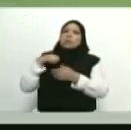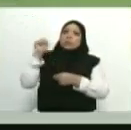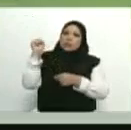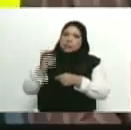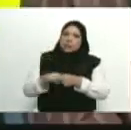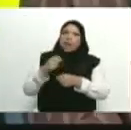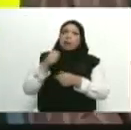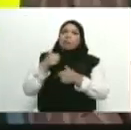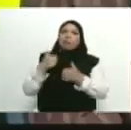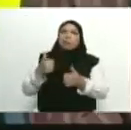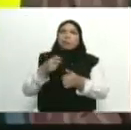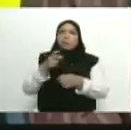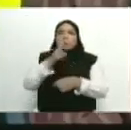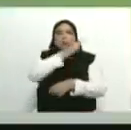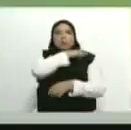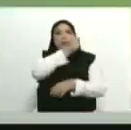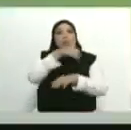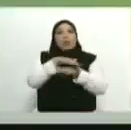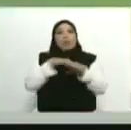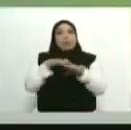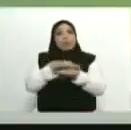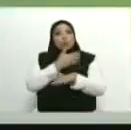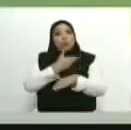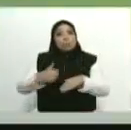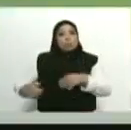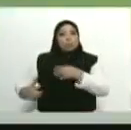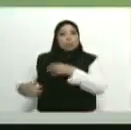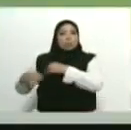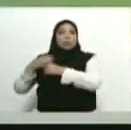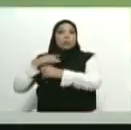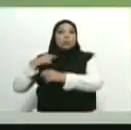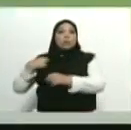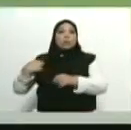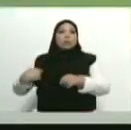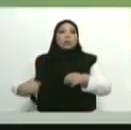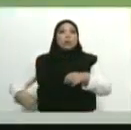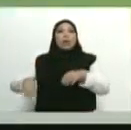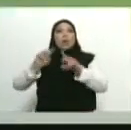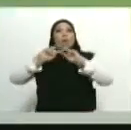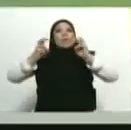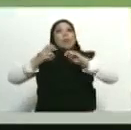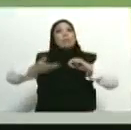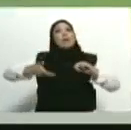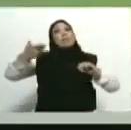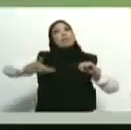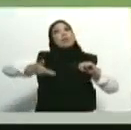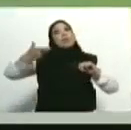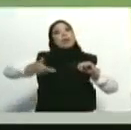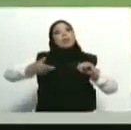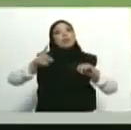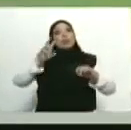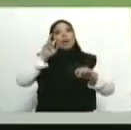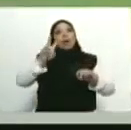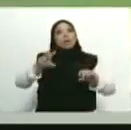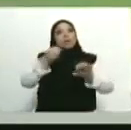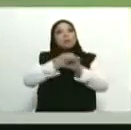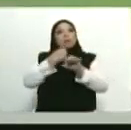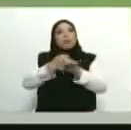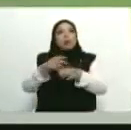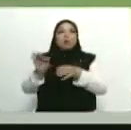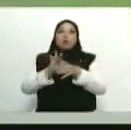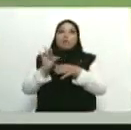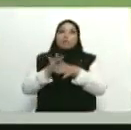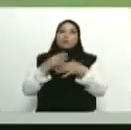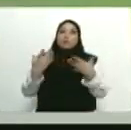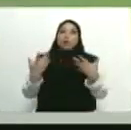sí. Bueno, yo encargo al ministro de la presidencia, porque ese es un tema que yo tengo recurrente. Cuando voy a una ciudad y veo, pum, no funciona, no